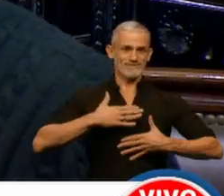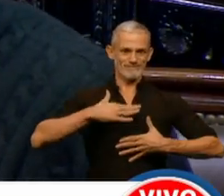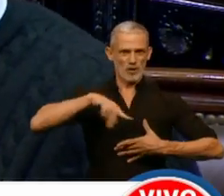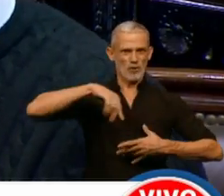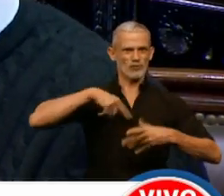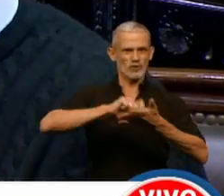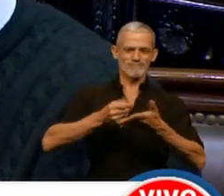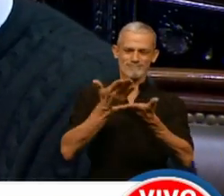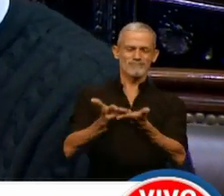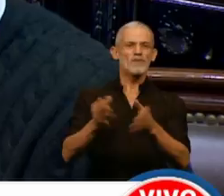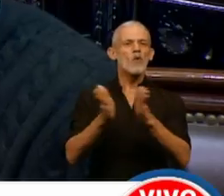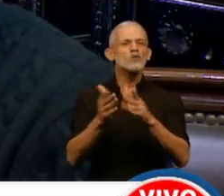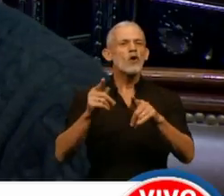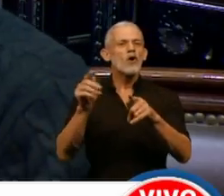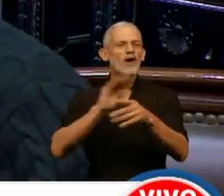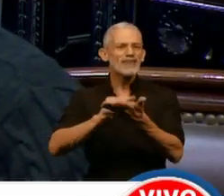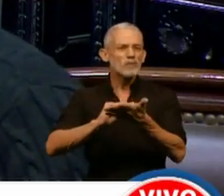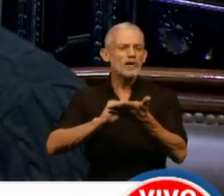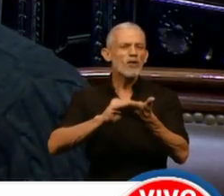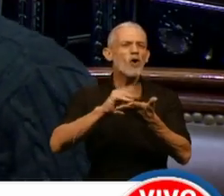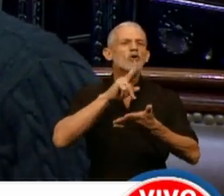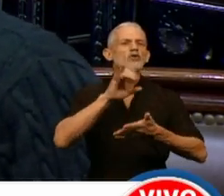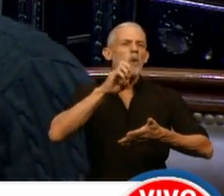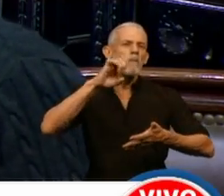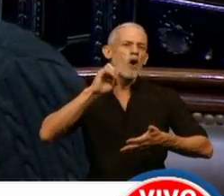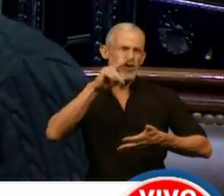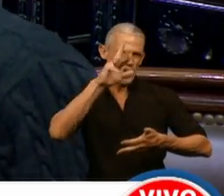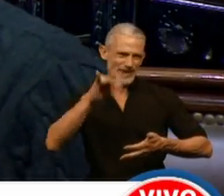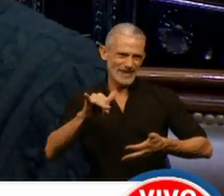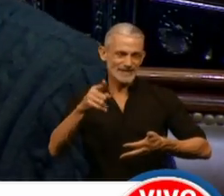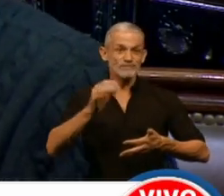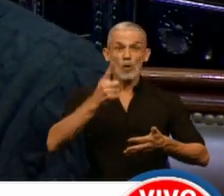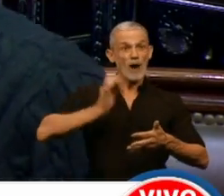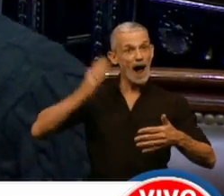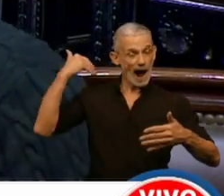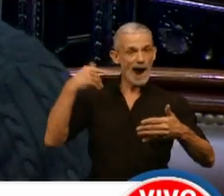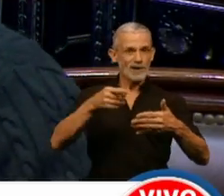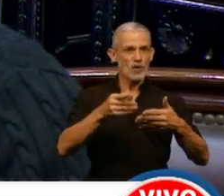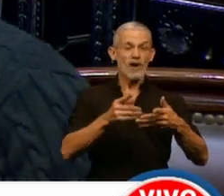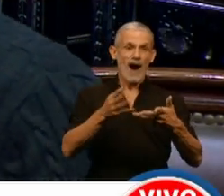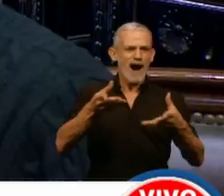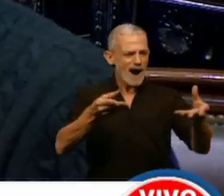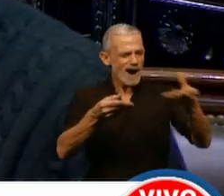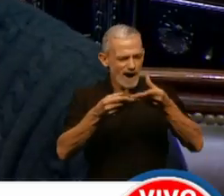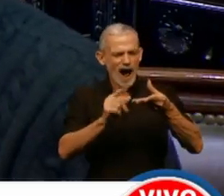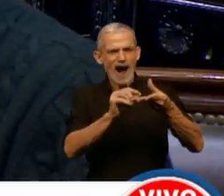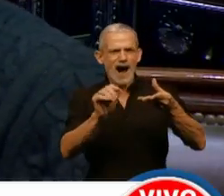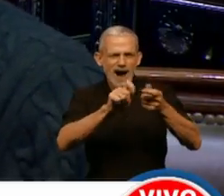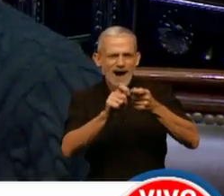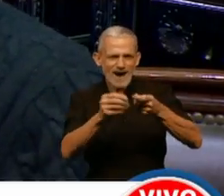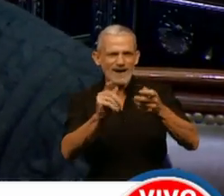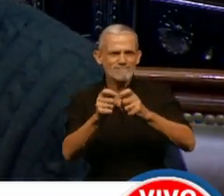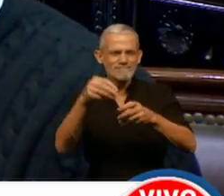con el diputado topo rodríguez hace un año y que se hace ha sido tenido en cuenta y